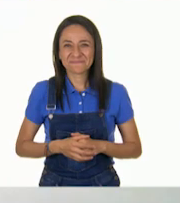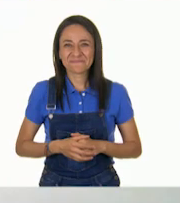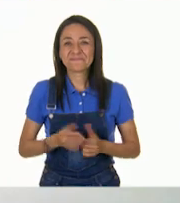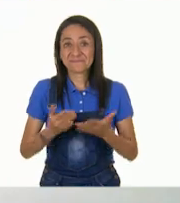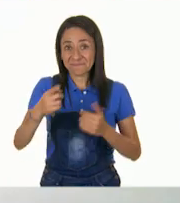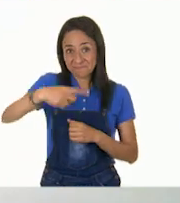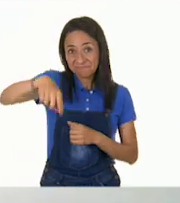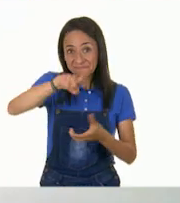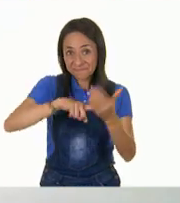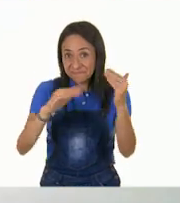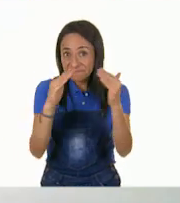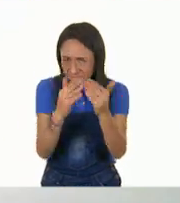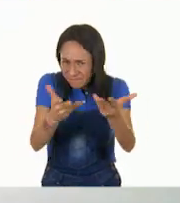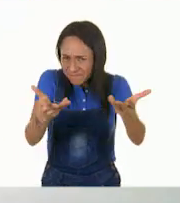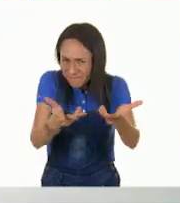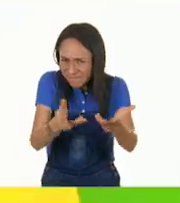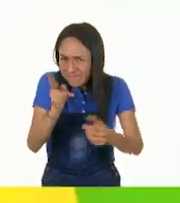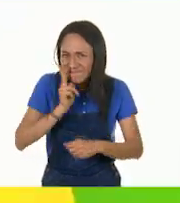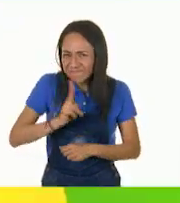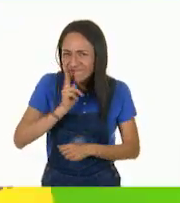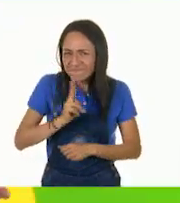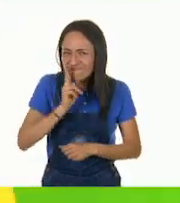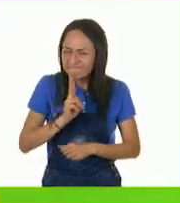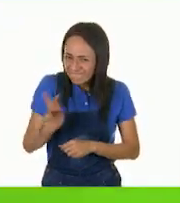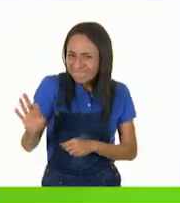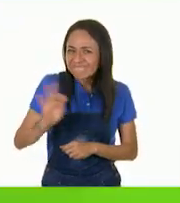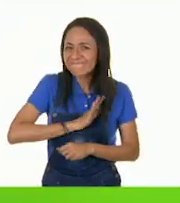inténtenlo todos